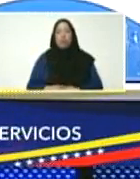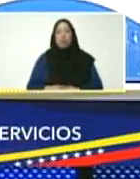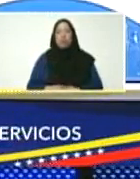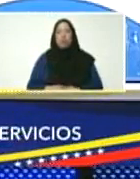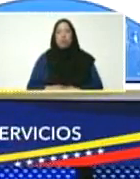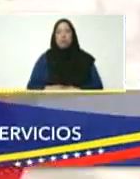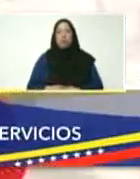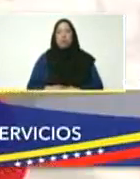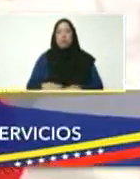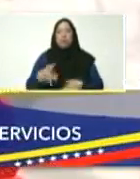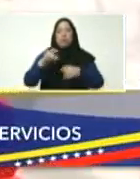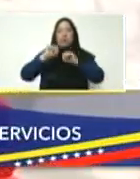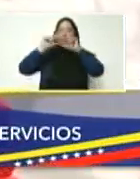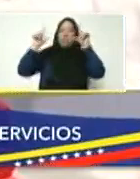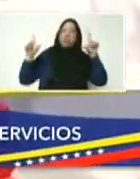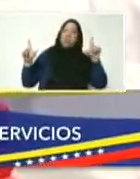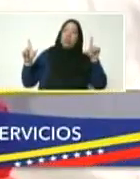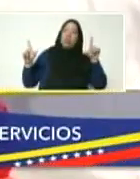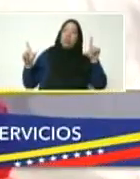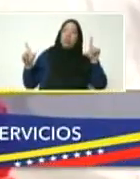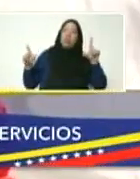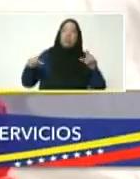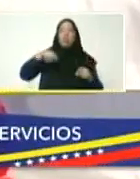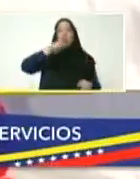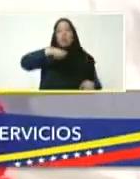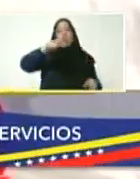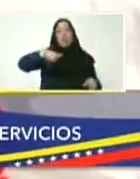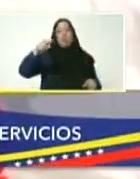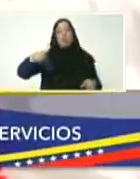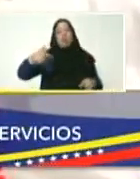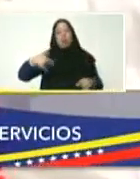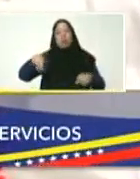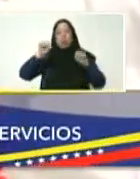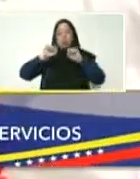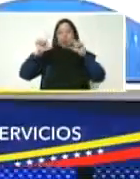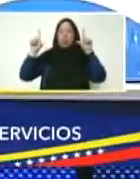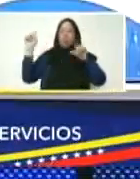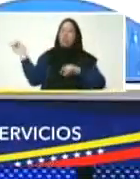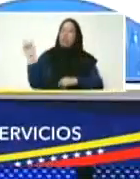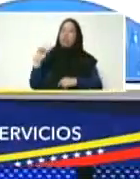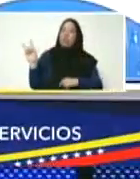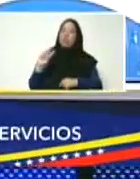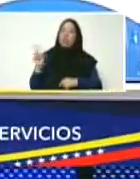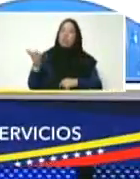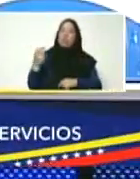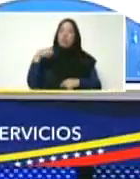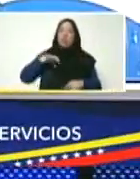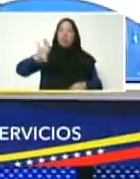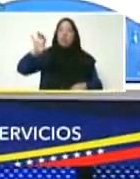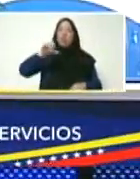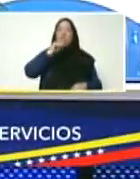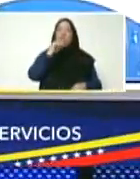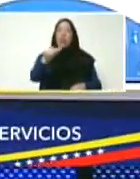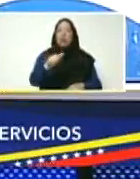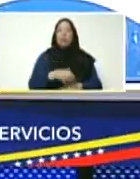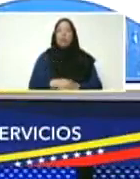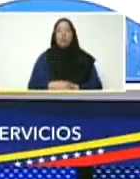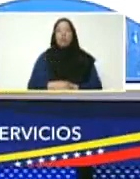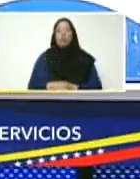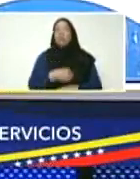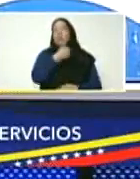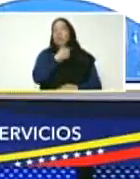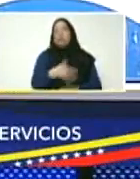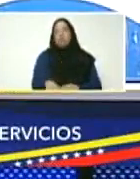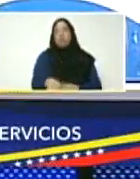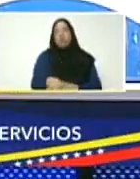Y quedan impresionados porque la mayoría tiene la imagen de que Venezuela es un país fallido,